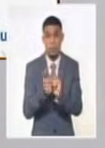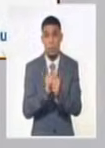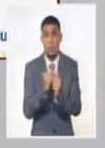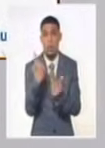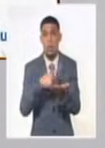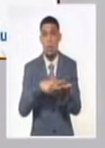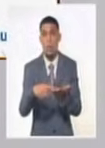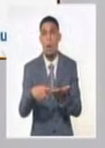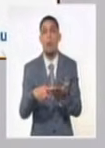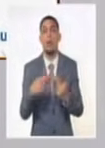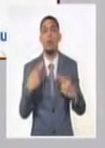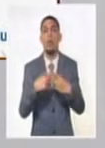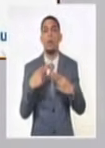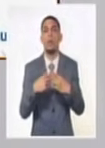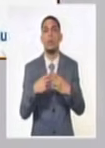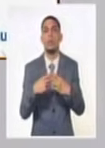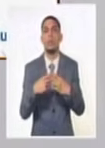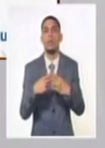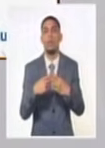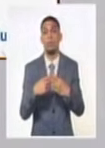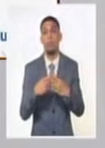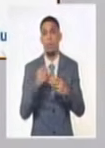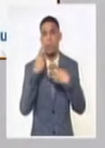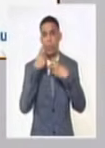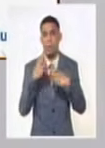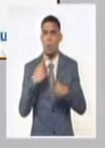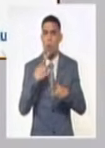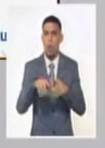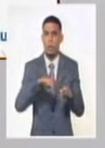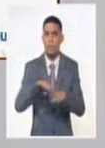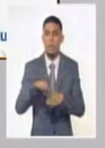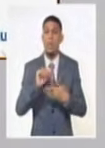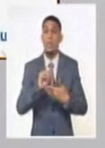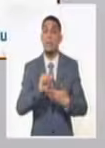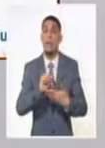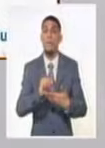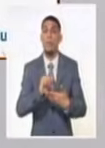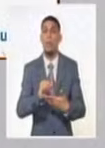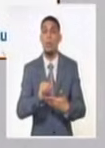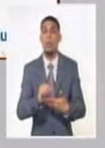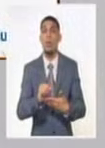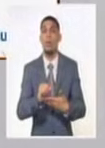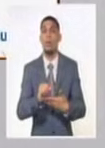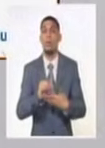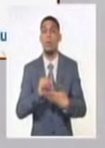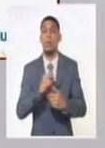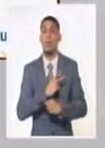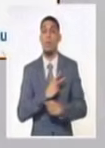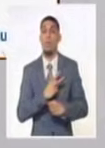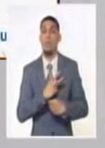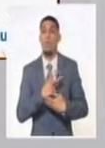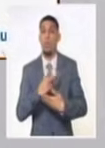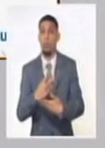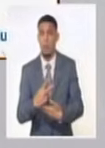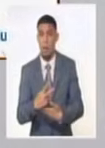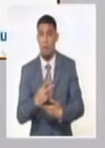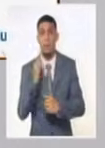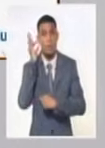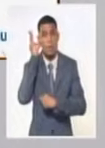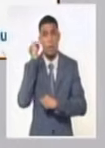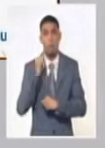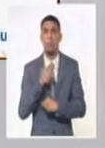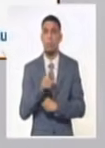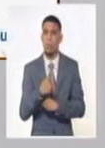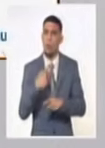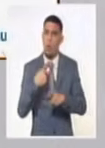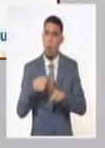el servicio voluntario militar femenino, que también es una vía de ingreso a la educación superior. Y hay que decir que, bueno, y acabamos